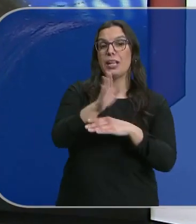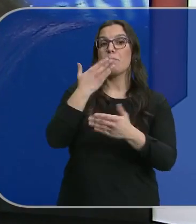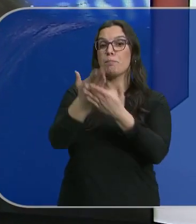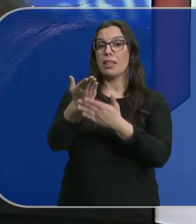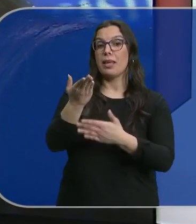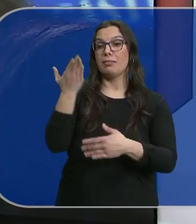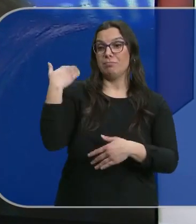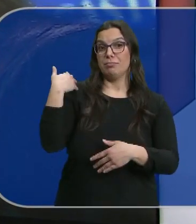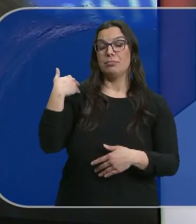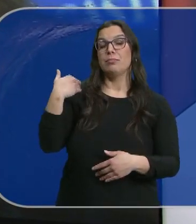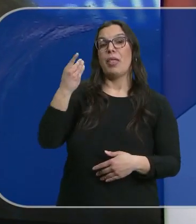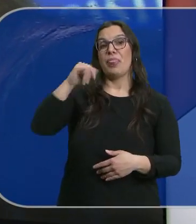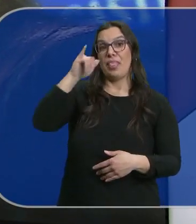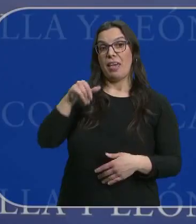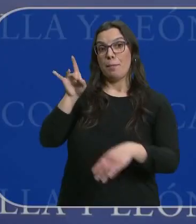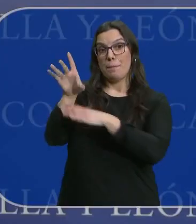carta que le ha enviado Yolanda Díaz.